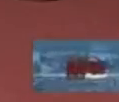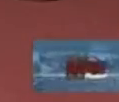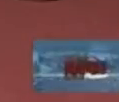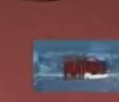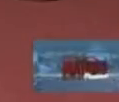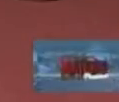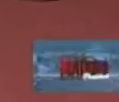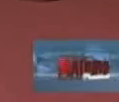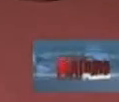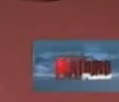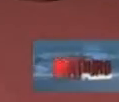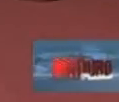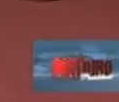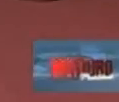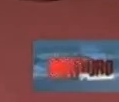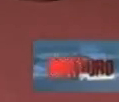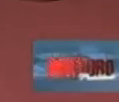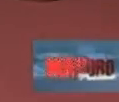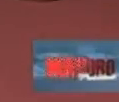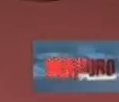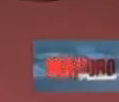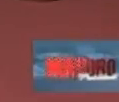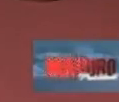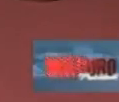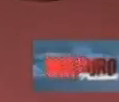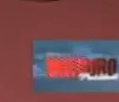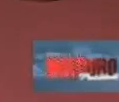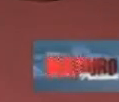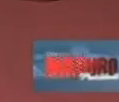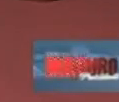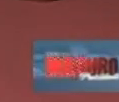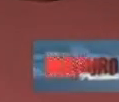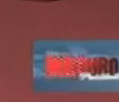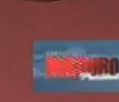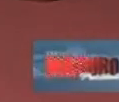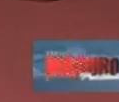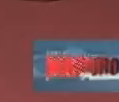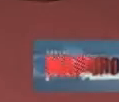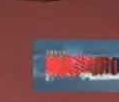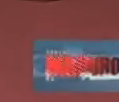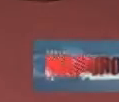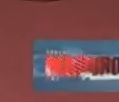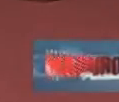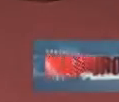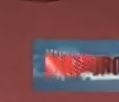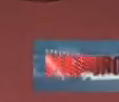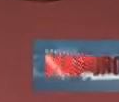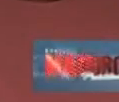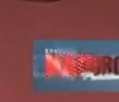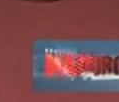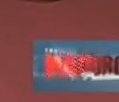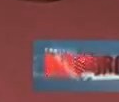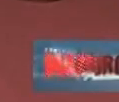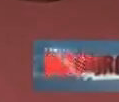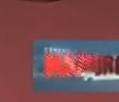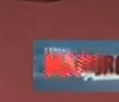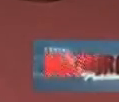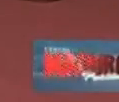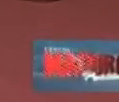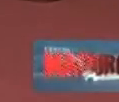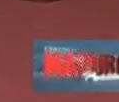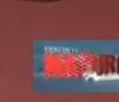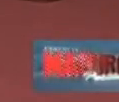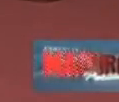ministros. Saludamos allí al presidente de Haití, al primer ministro de Jamaica, primer ministro de Antigua y Barbuda,